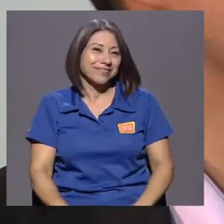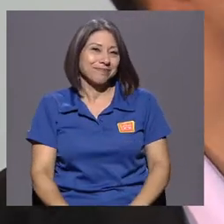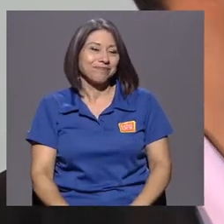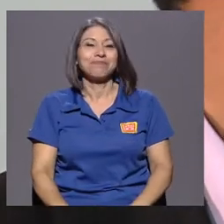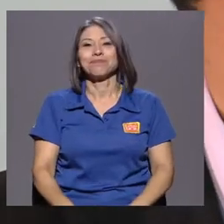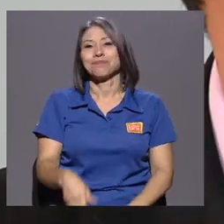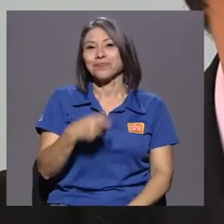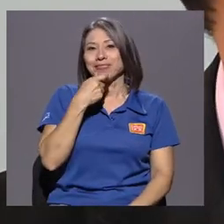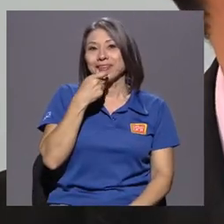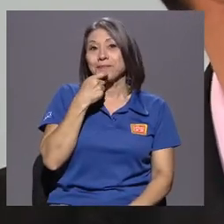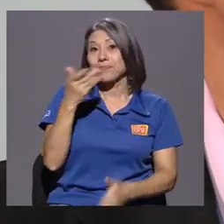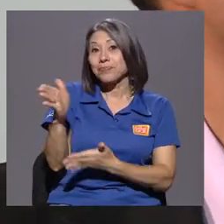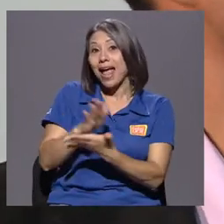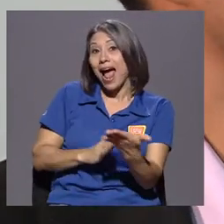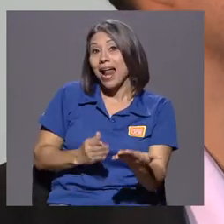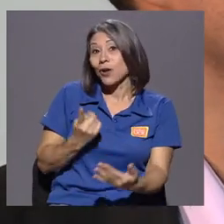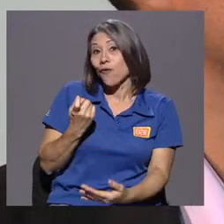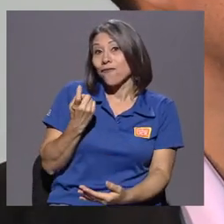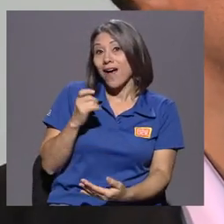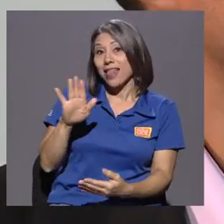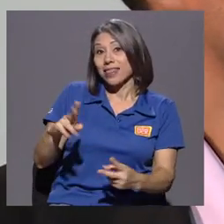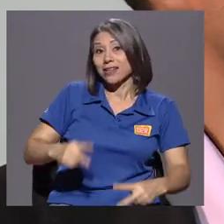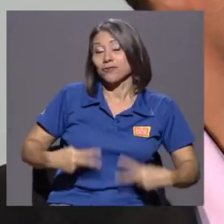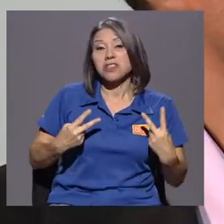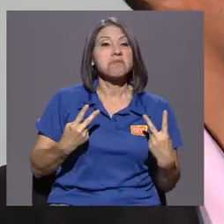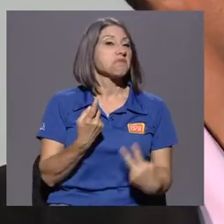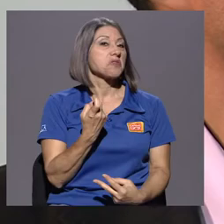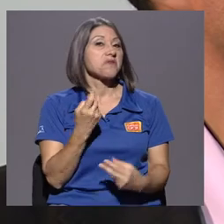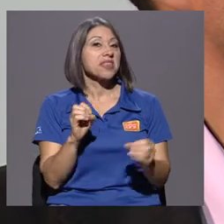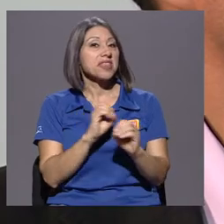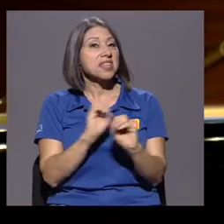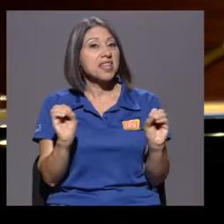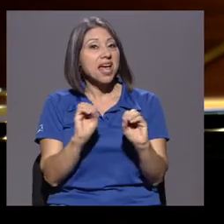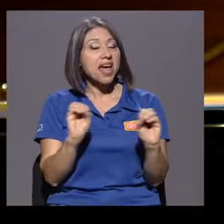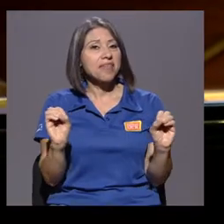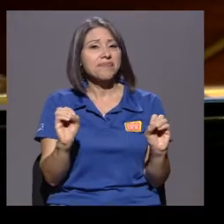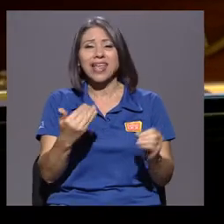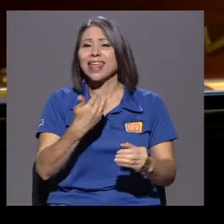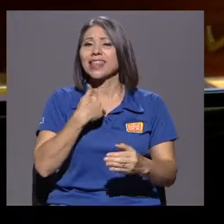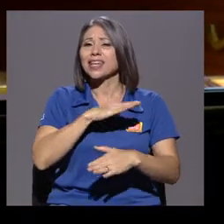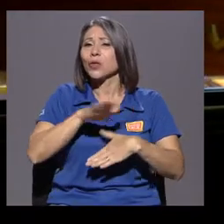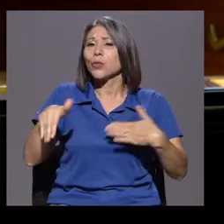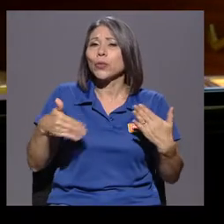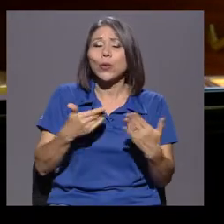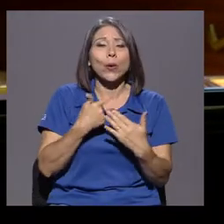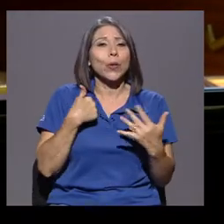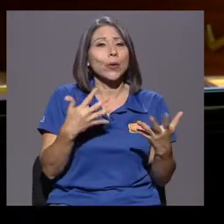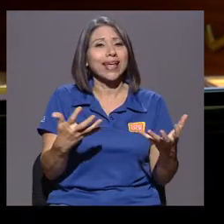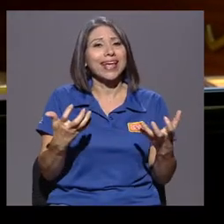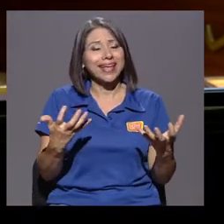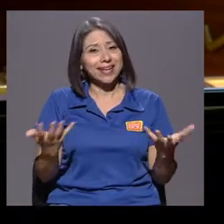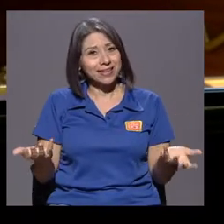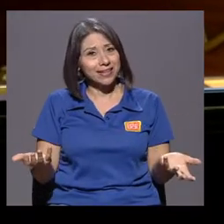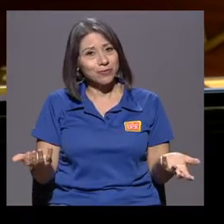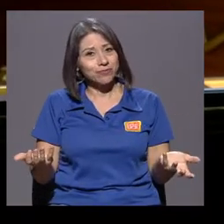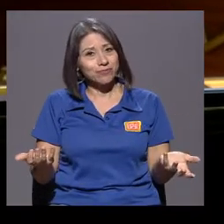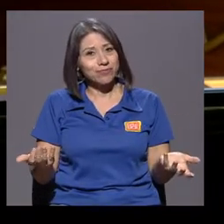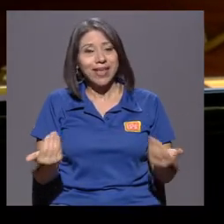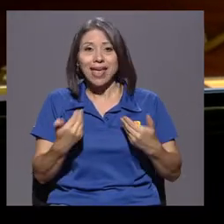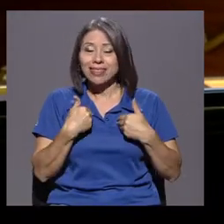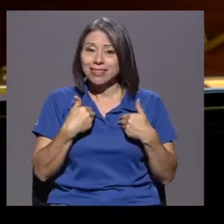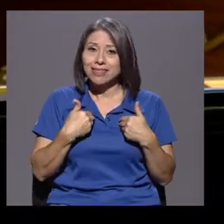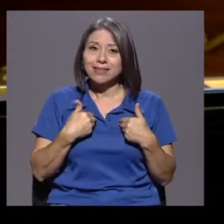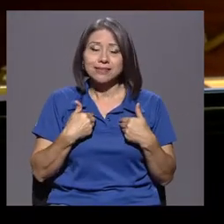hay algo que le haga falta la vida de jacques barrot no me hace falta nada he tenido todo lo que he querido he